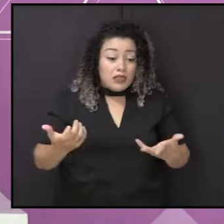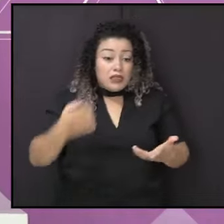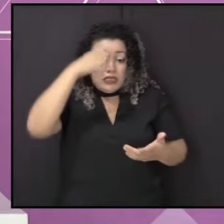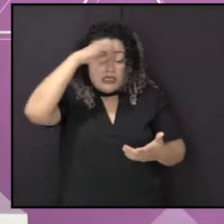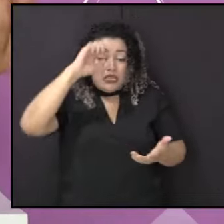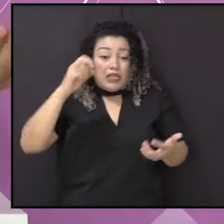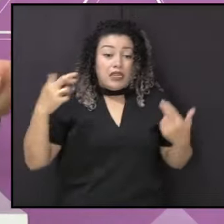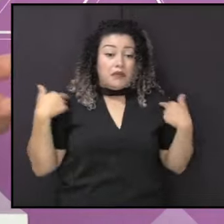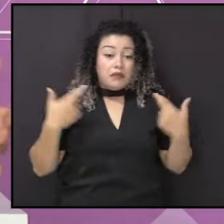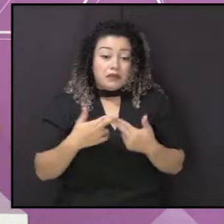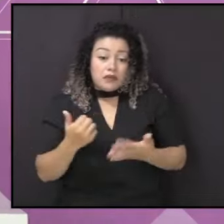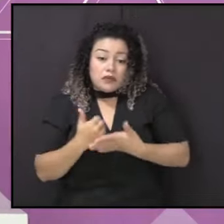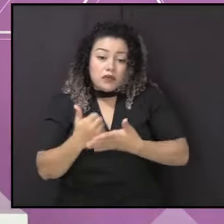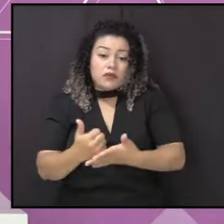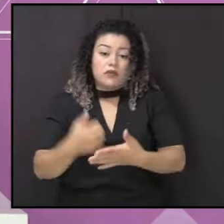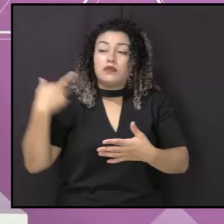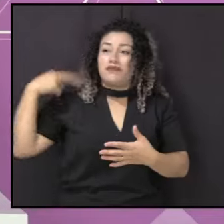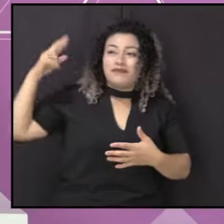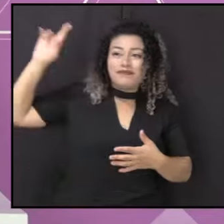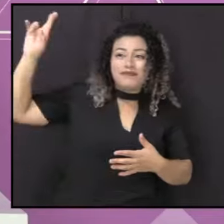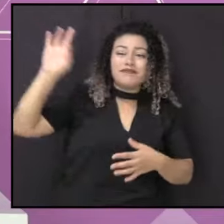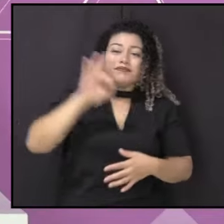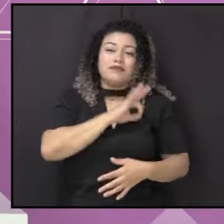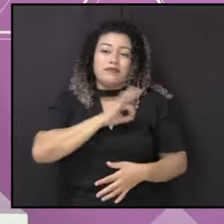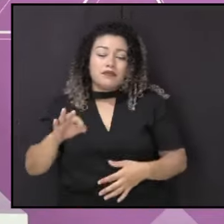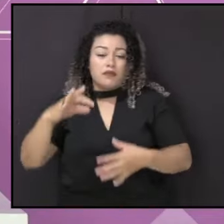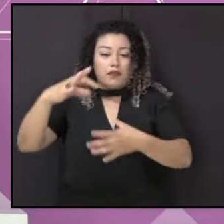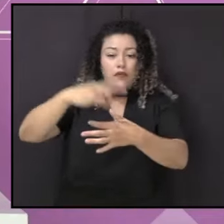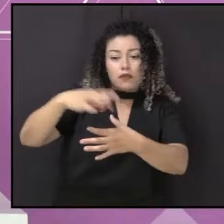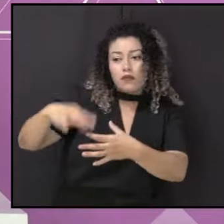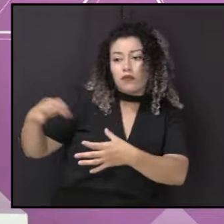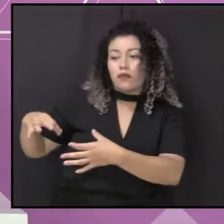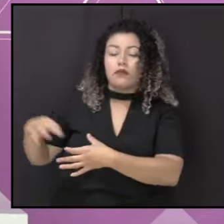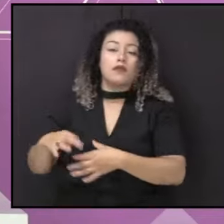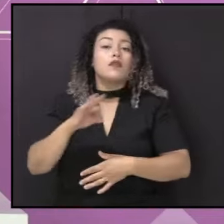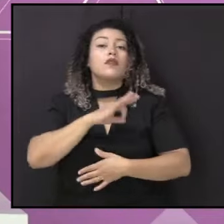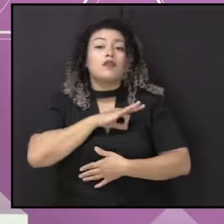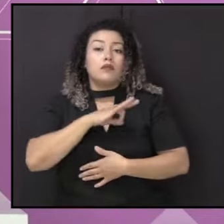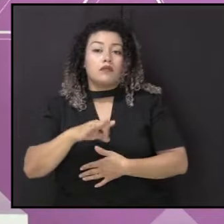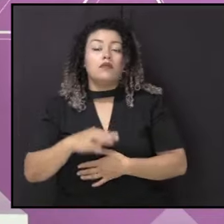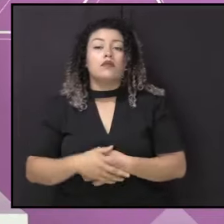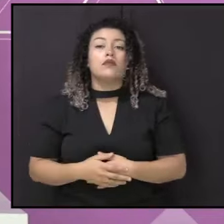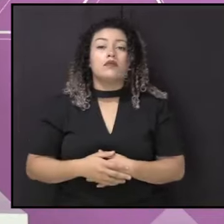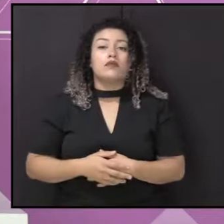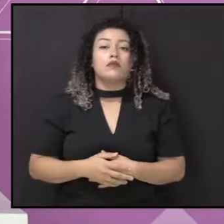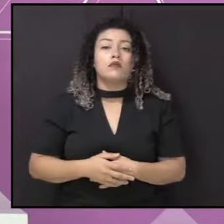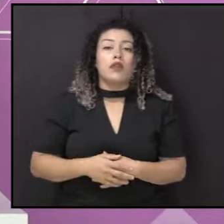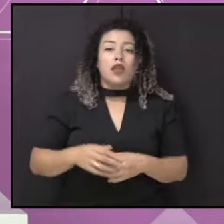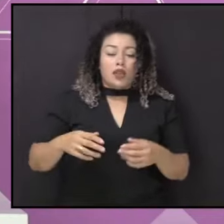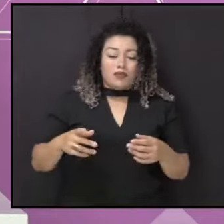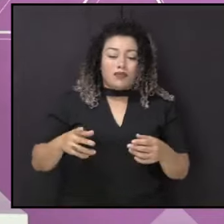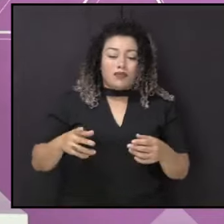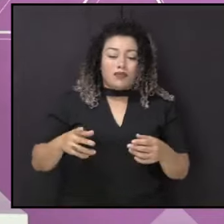¿Cómo se puede hacer? Con voluntariado. ¿Cómo se puede hacer? Con donativos. ¿Cómo se puede hacer? Recortando el gasto público. Todo se puede hacer